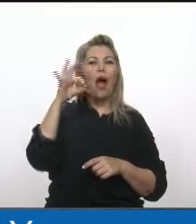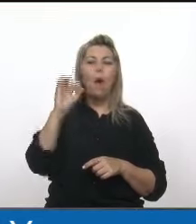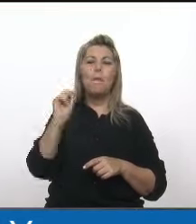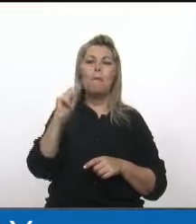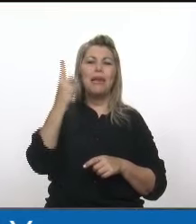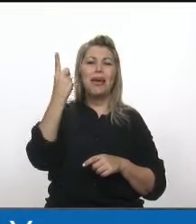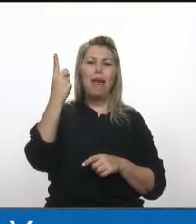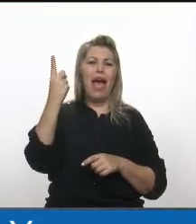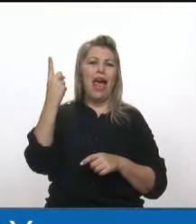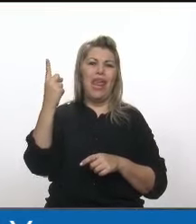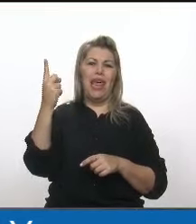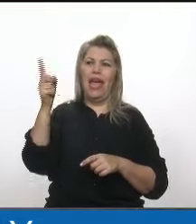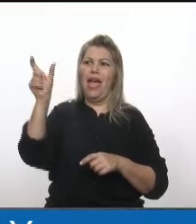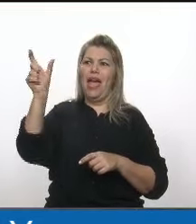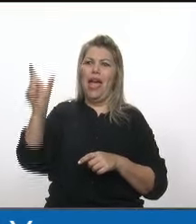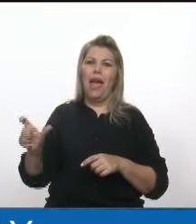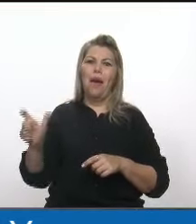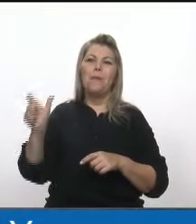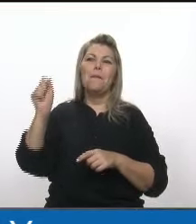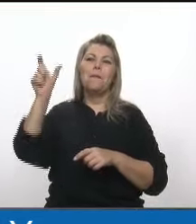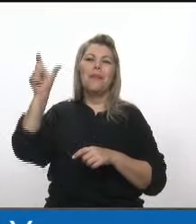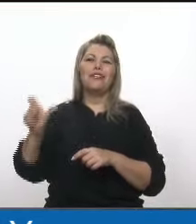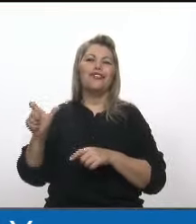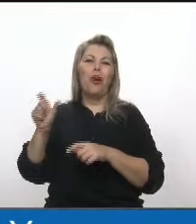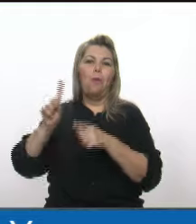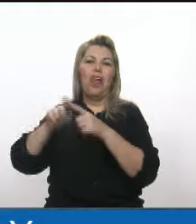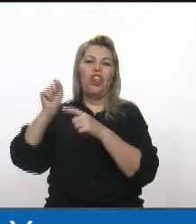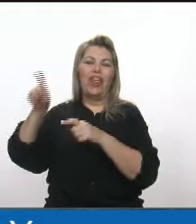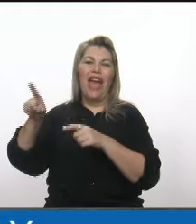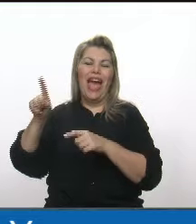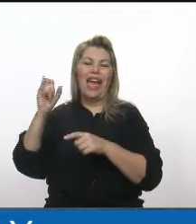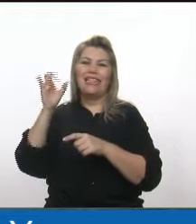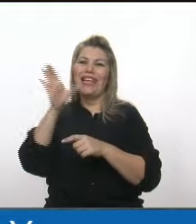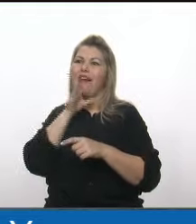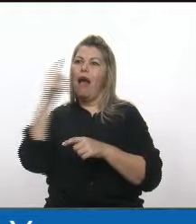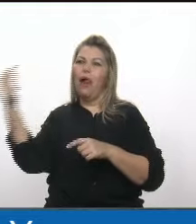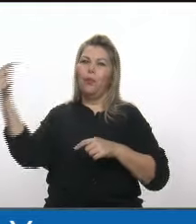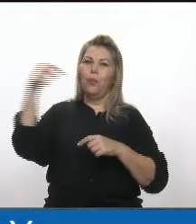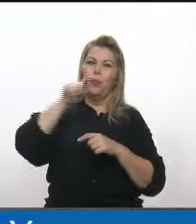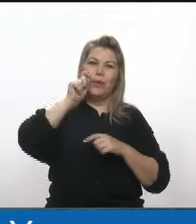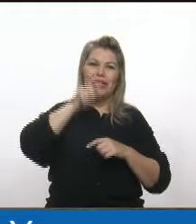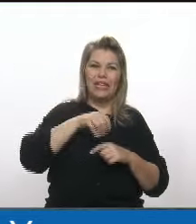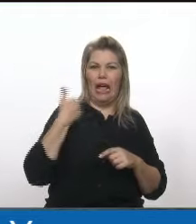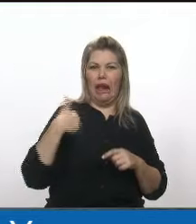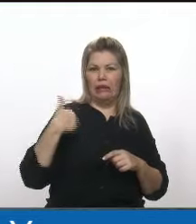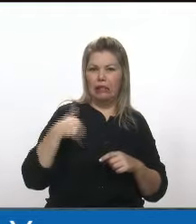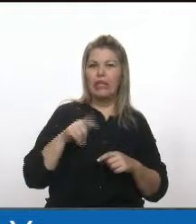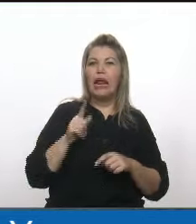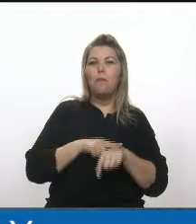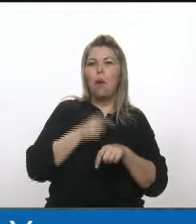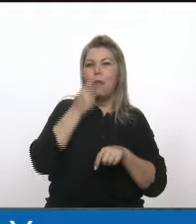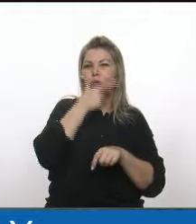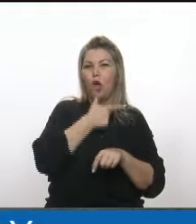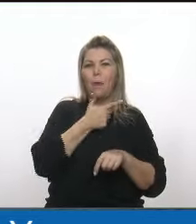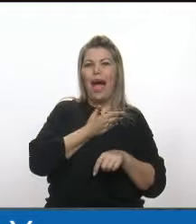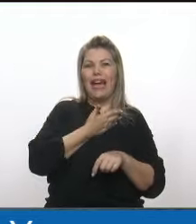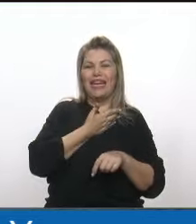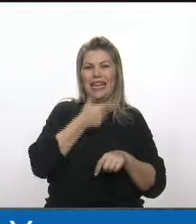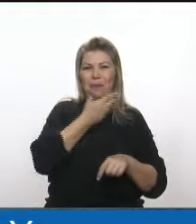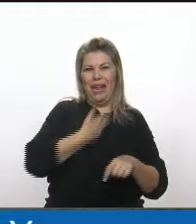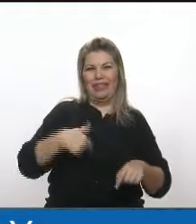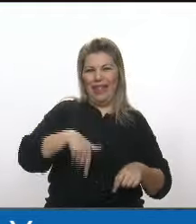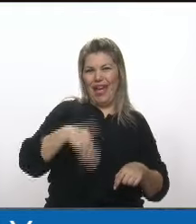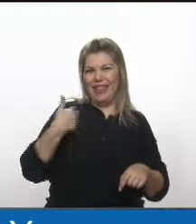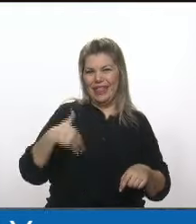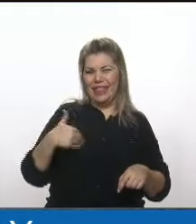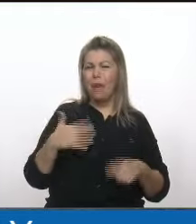Israel que hizo una visita de estado a la Argentina cuando macri era presidente ahora Cuál es la situación actual Hace dos años que estamos sin embajador